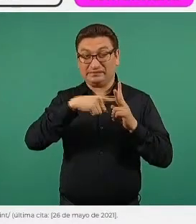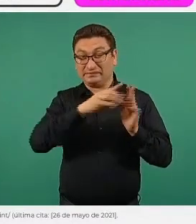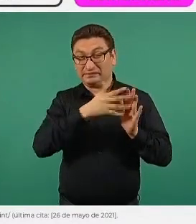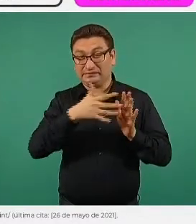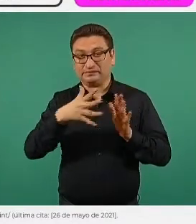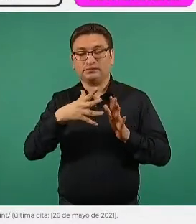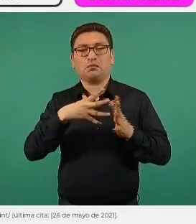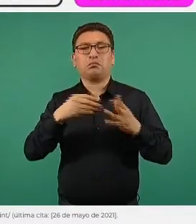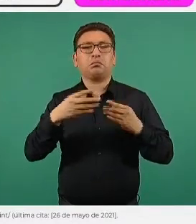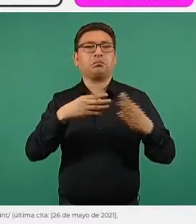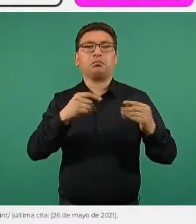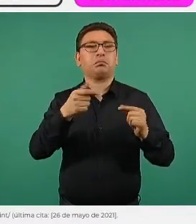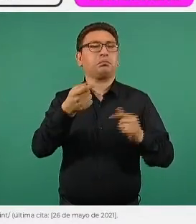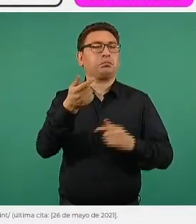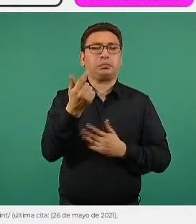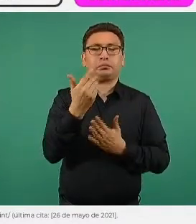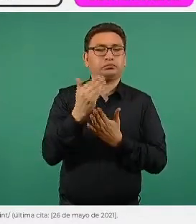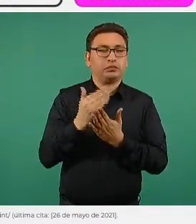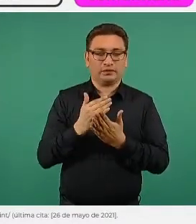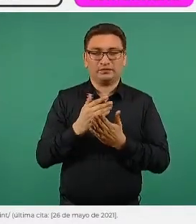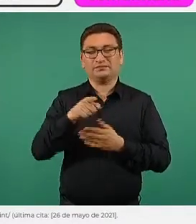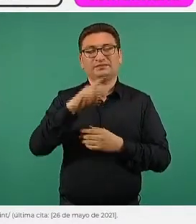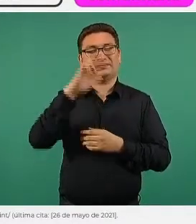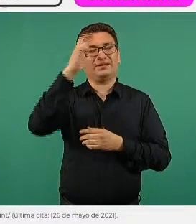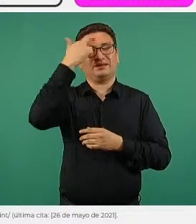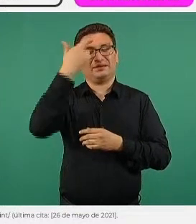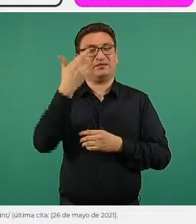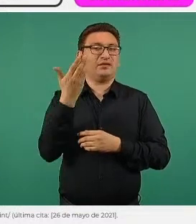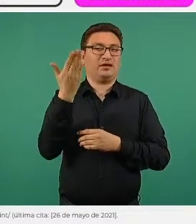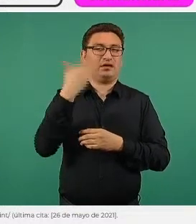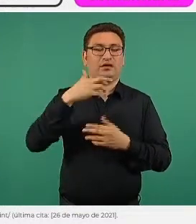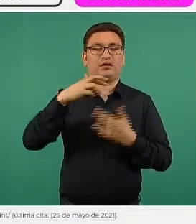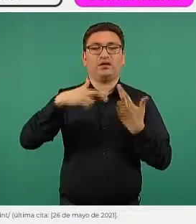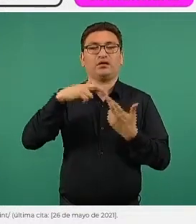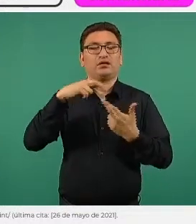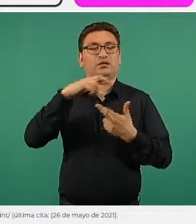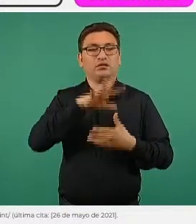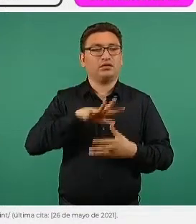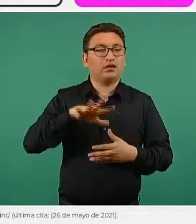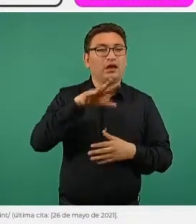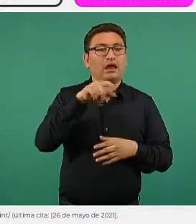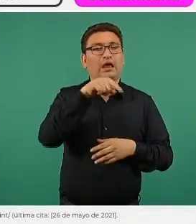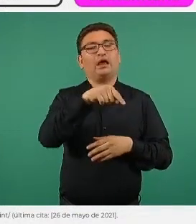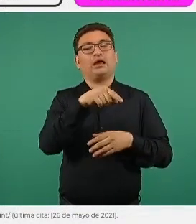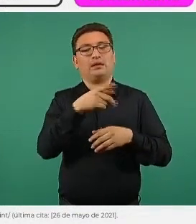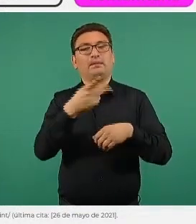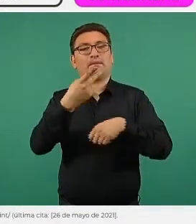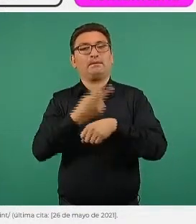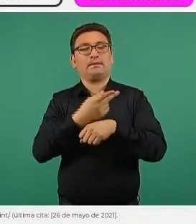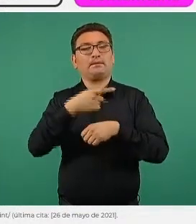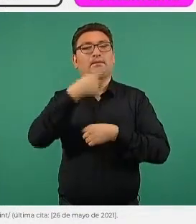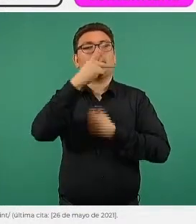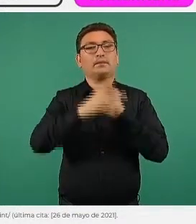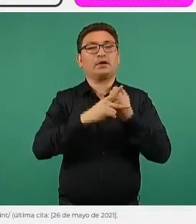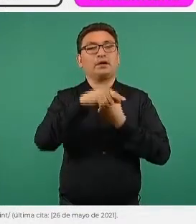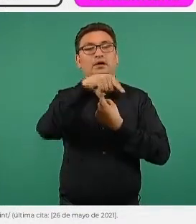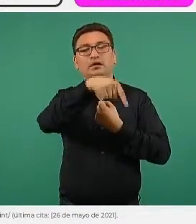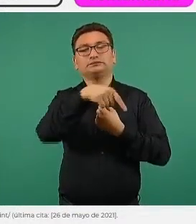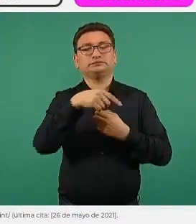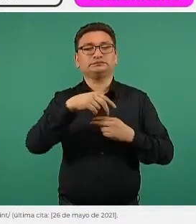transmisión muy baja. Recordarán que de la región prácticamente era el país que tenía un menor